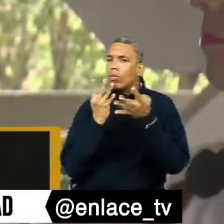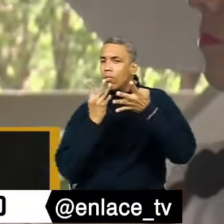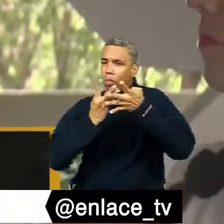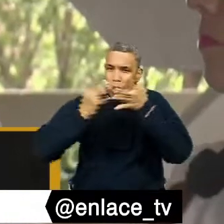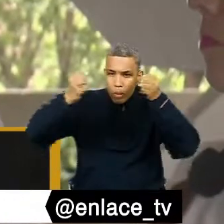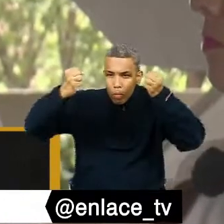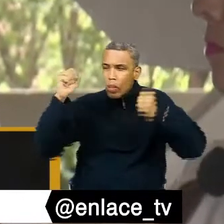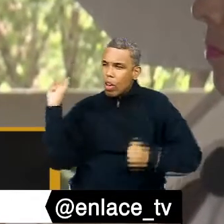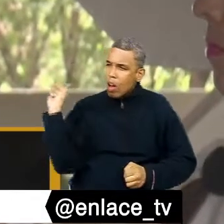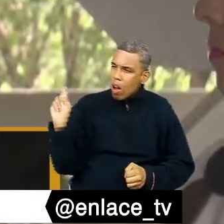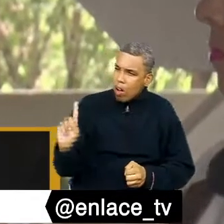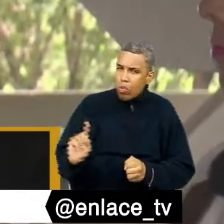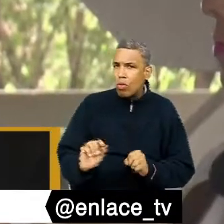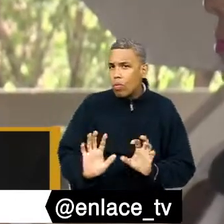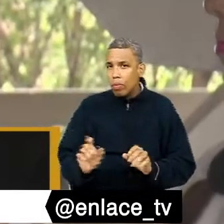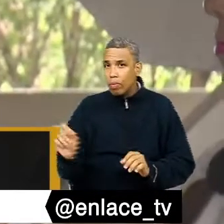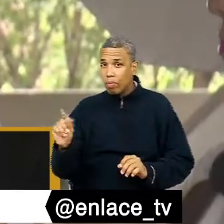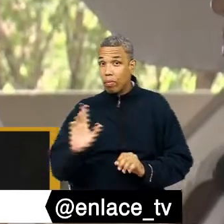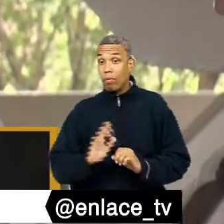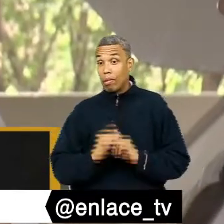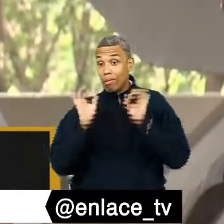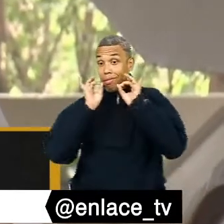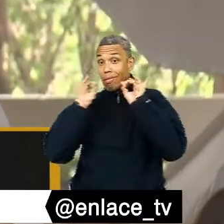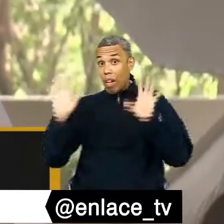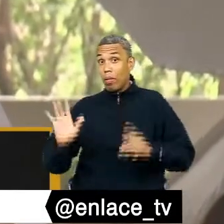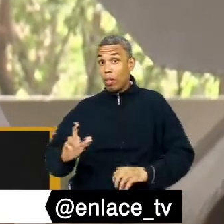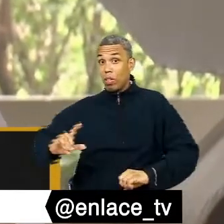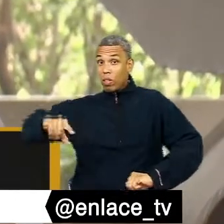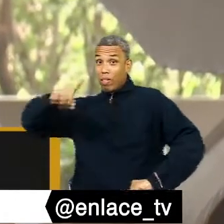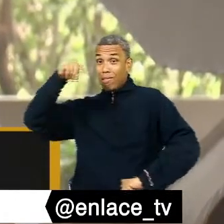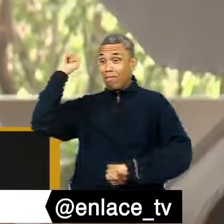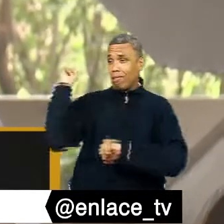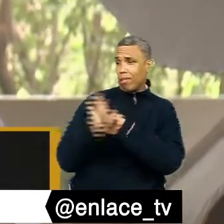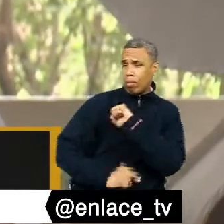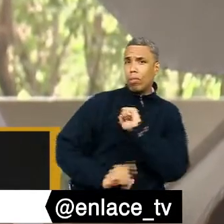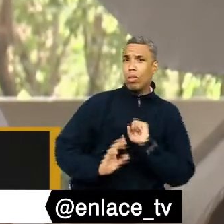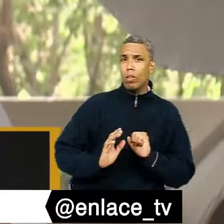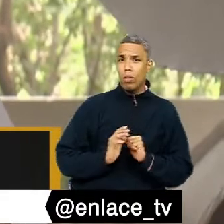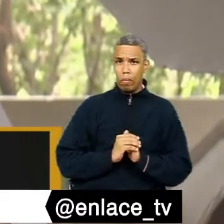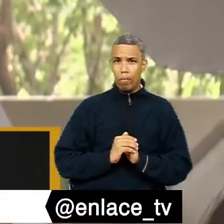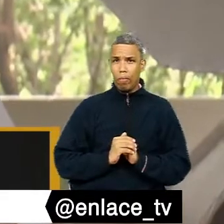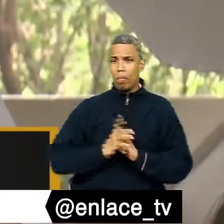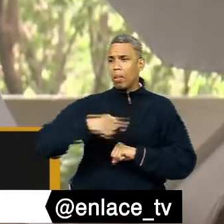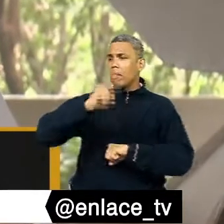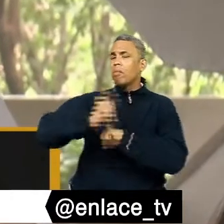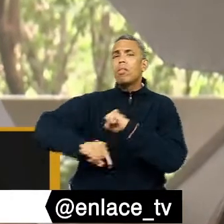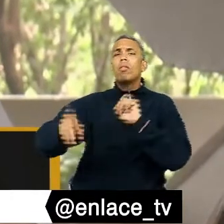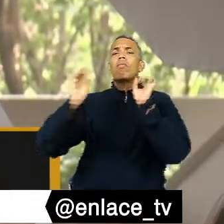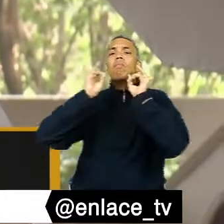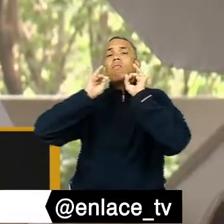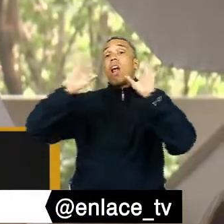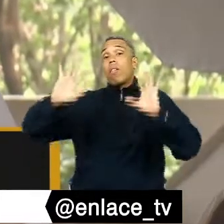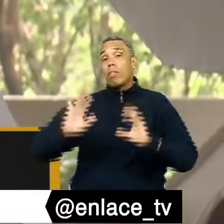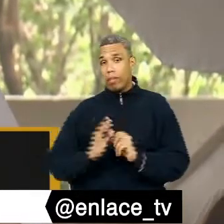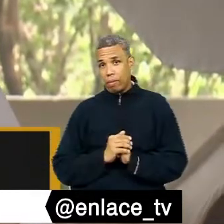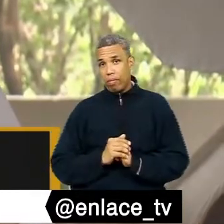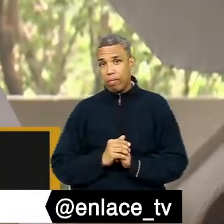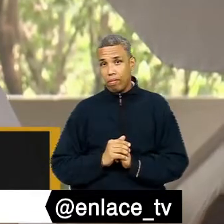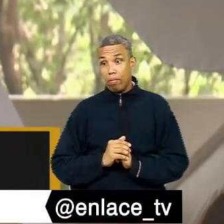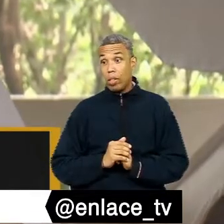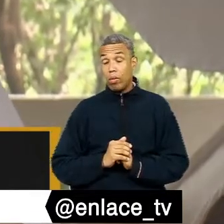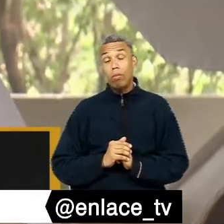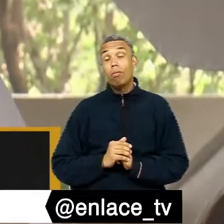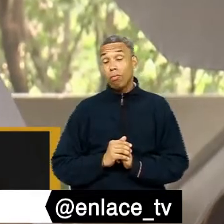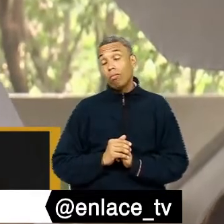lo condenaron por homicidio agravado, y el cual yo apelé porque para nosotros es un feminicidio, viendo la diferencia de las